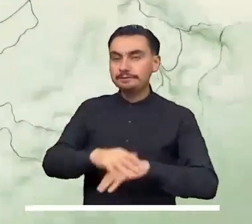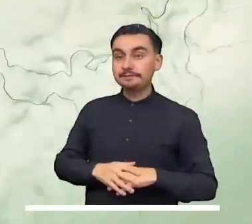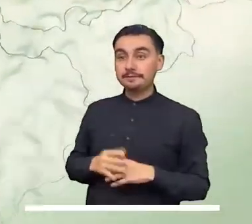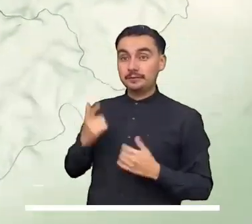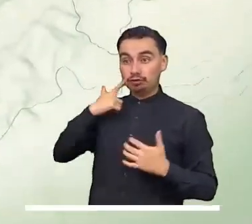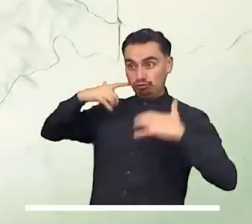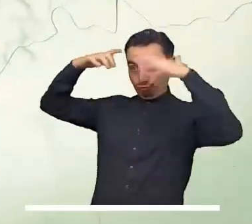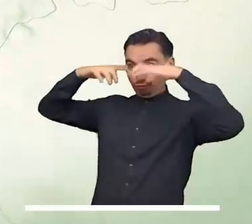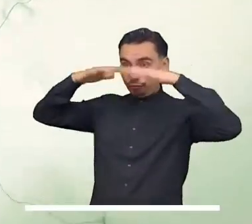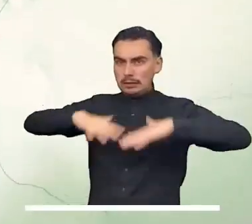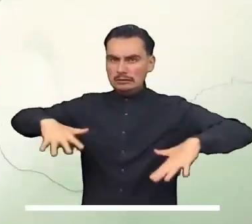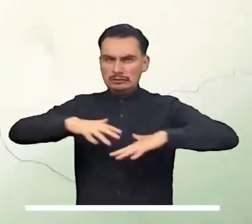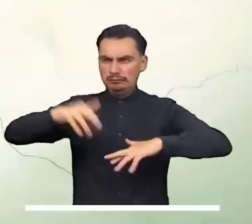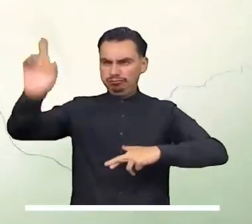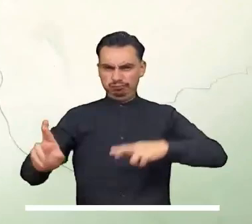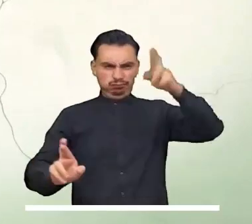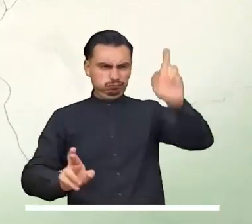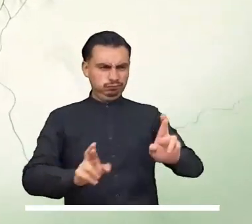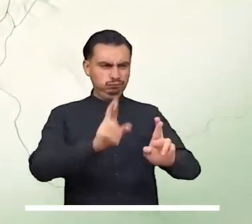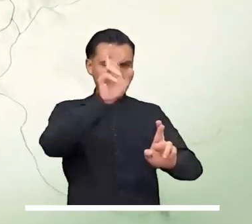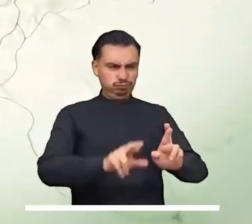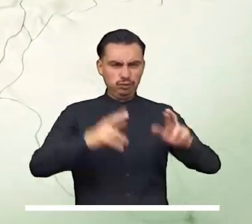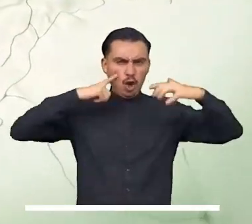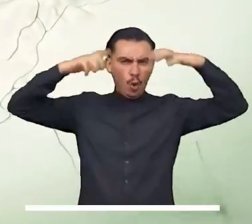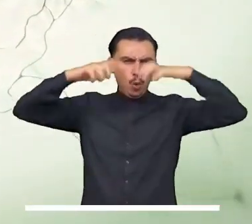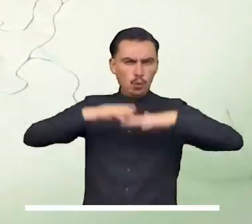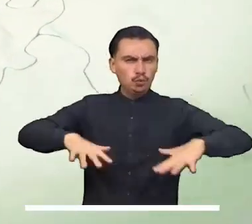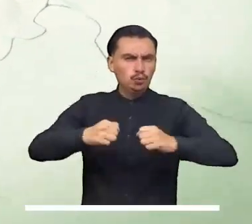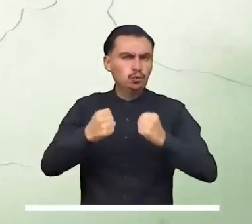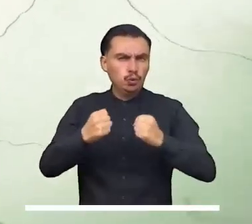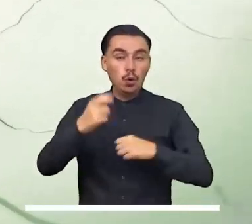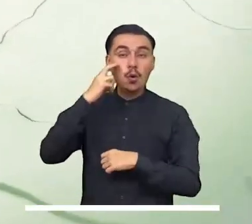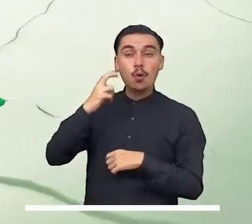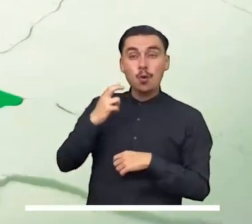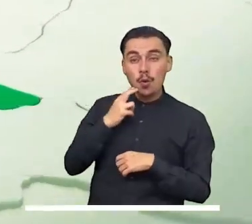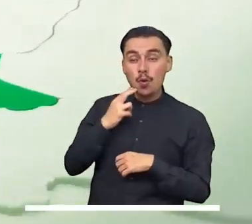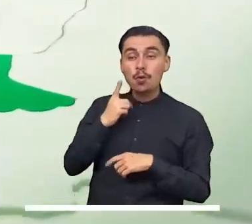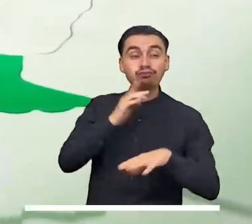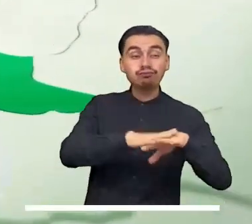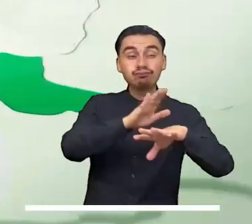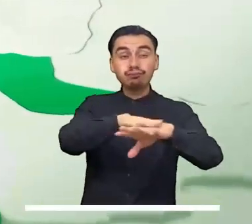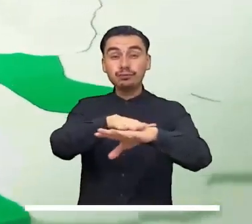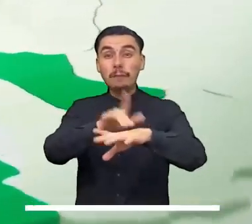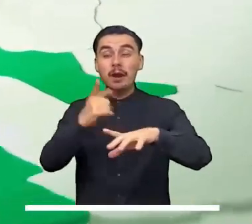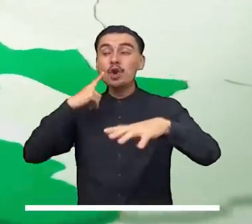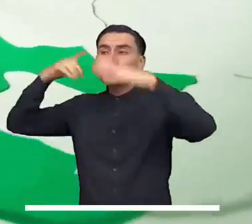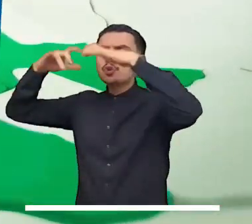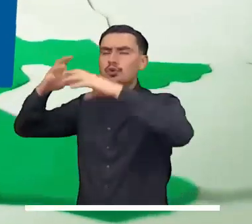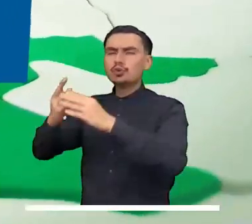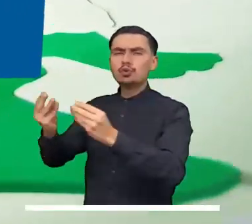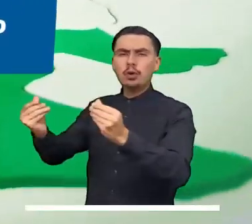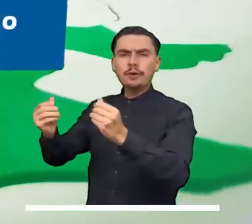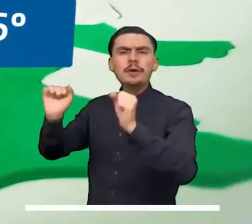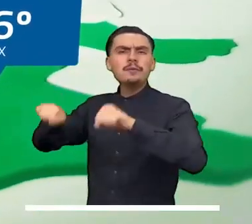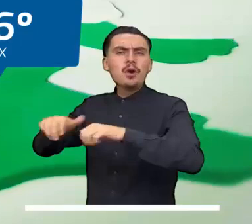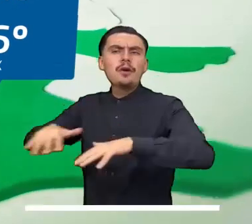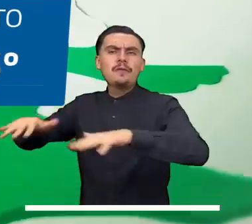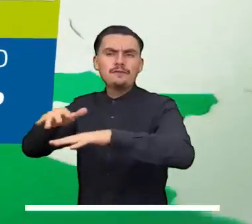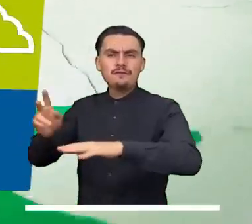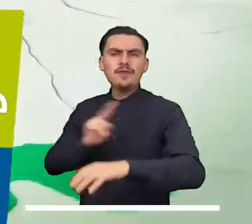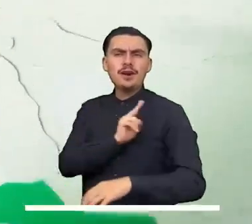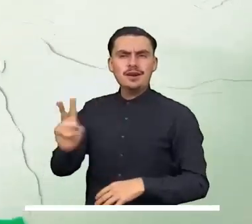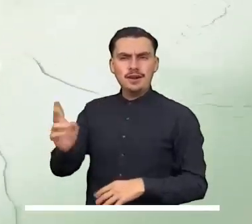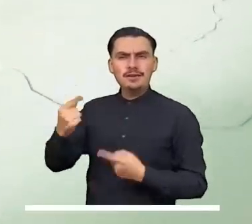con descargas eléctricas ocasionales se advierten en Chocó, mientras que las lluvias esporádicas son posibles en Valle del Cauca